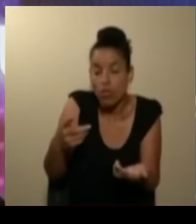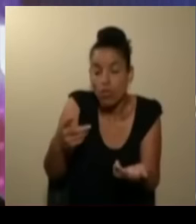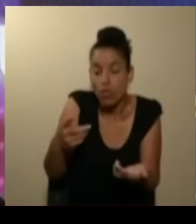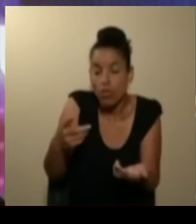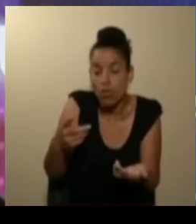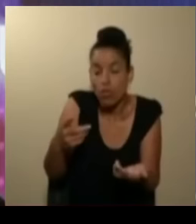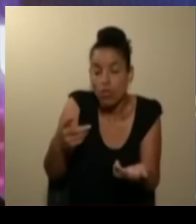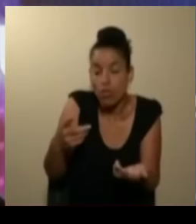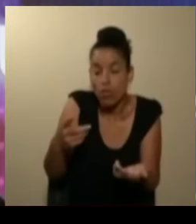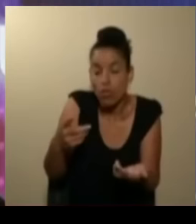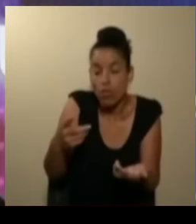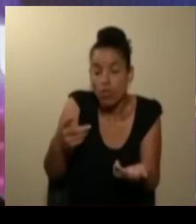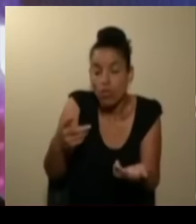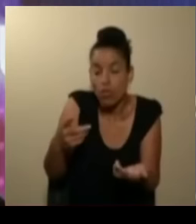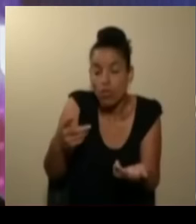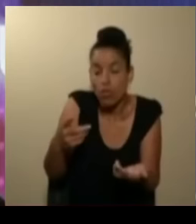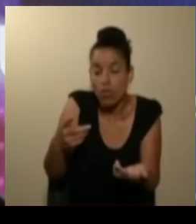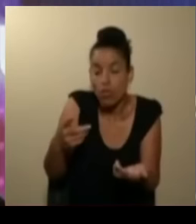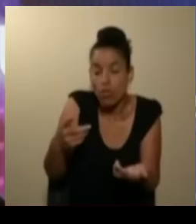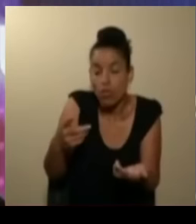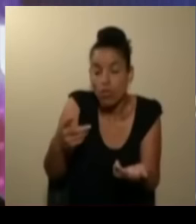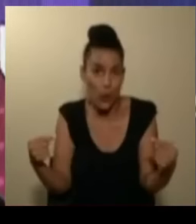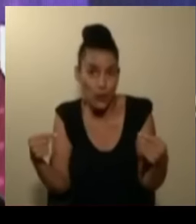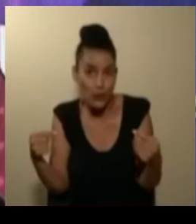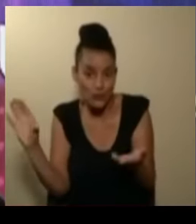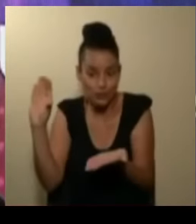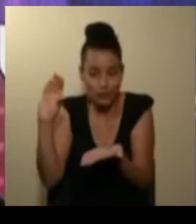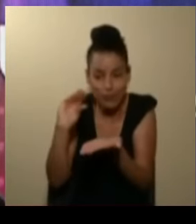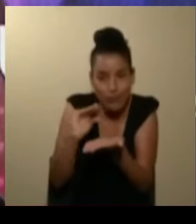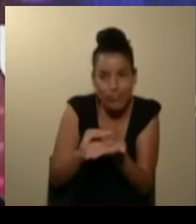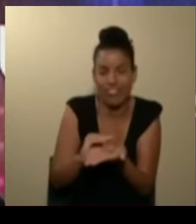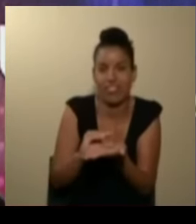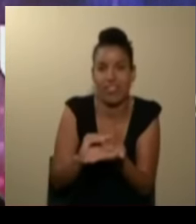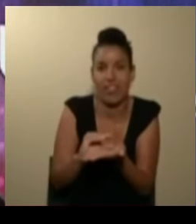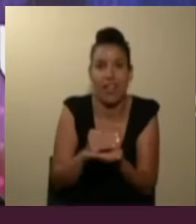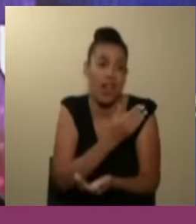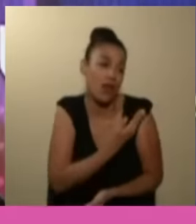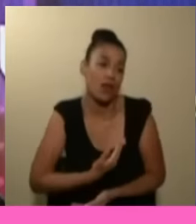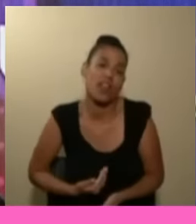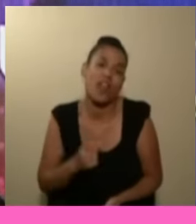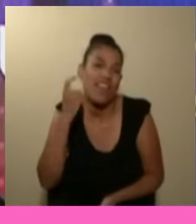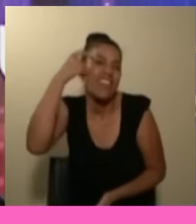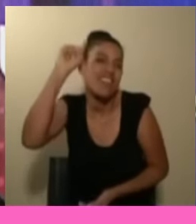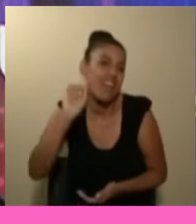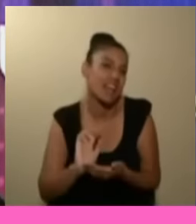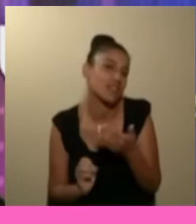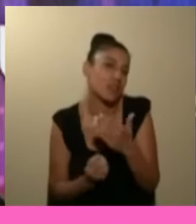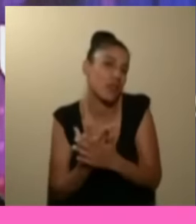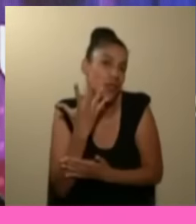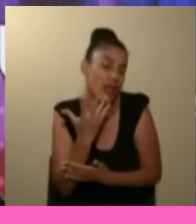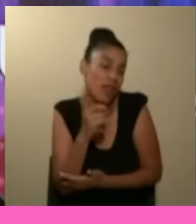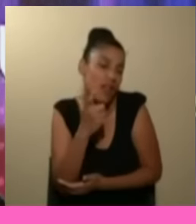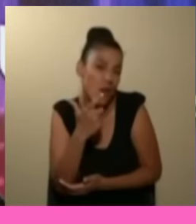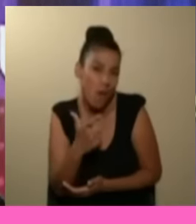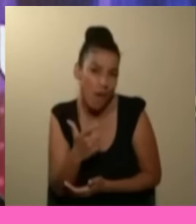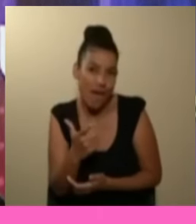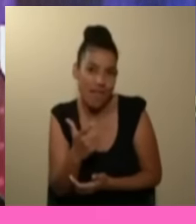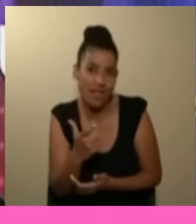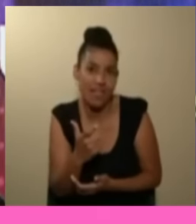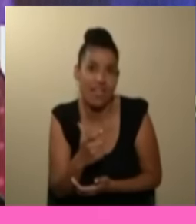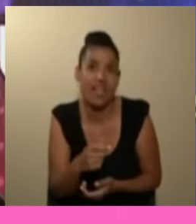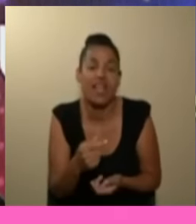el Fondo de Garantías. El gobierno no tiene ideas innovadoras en esto, recorta los recursos, manda el ajuste